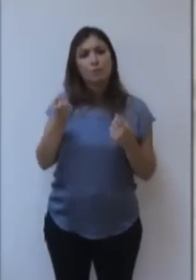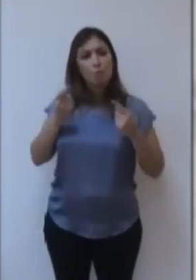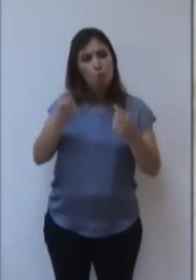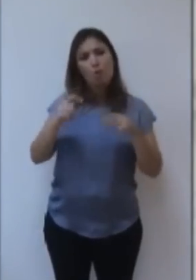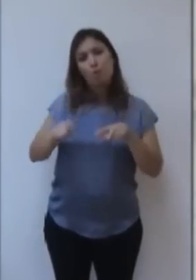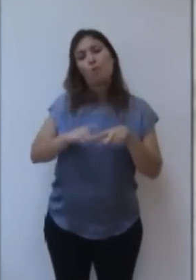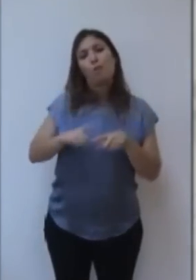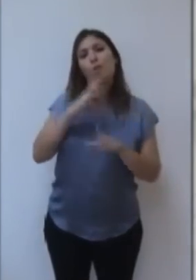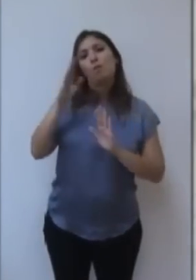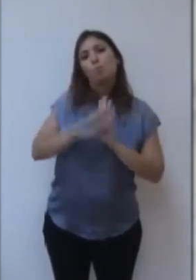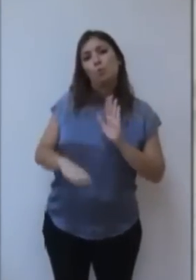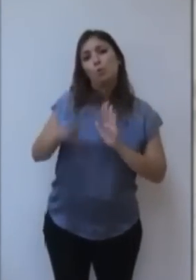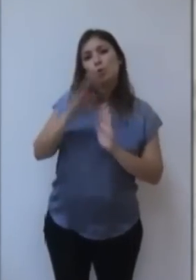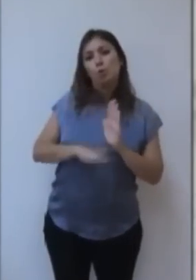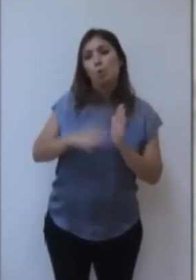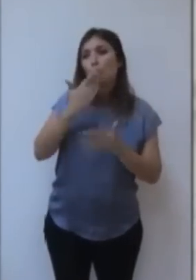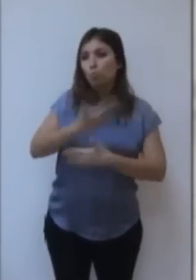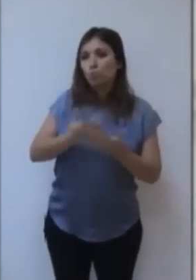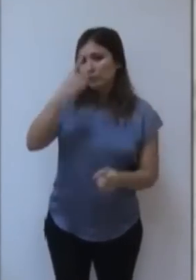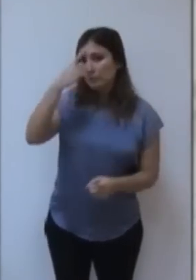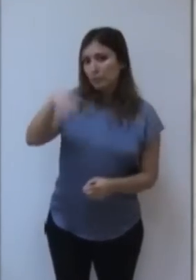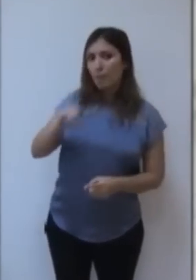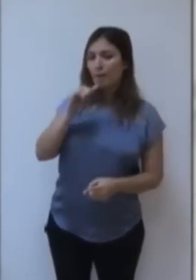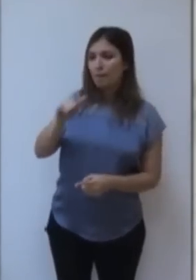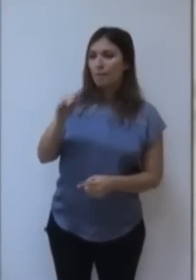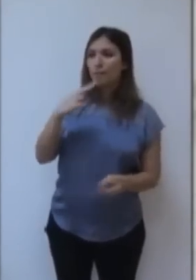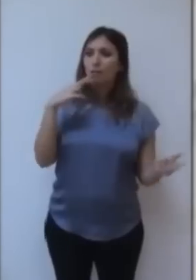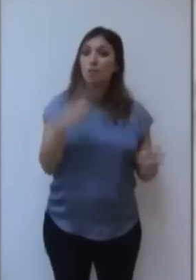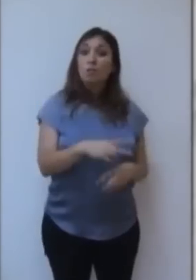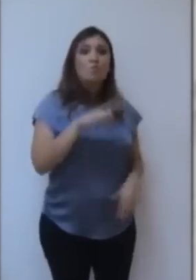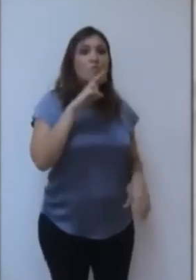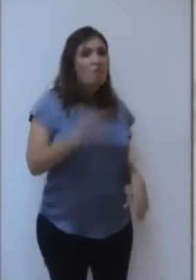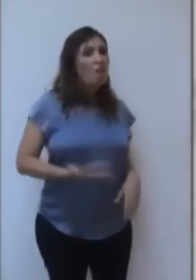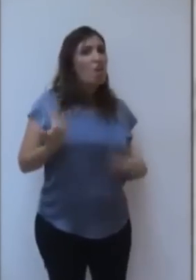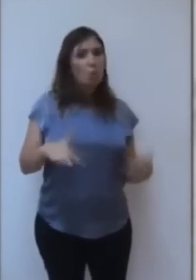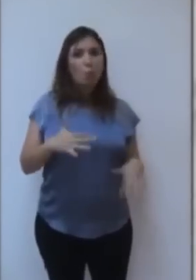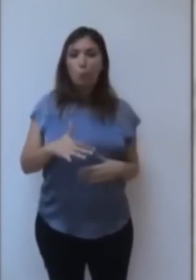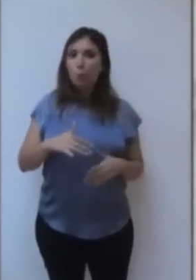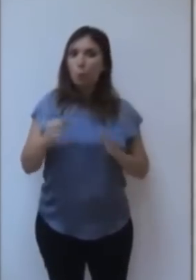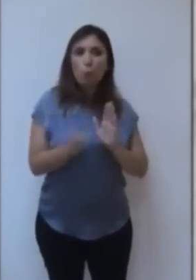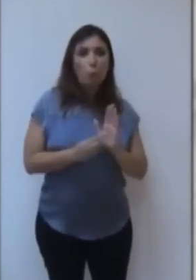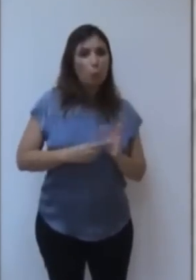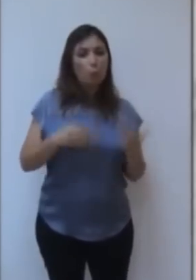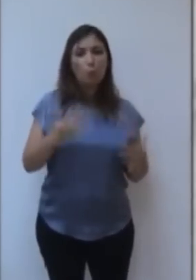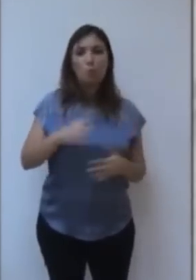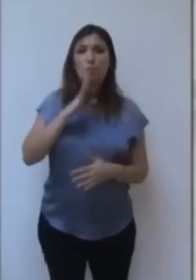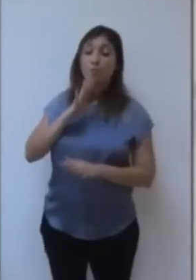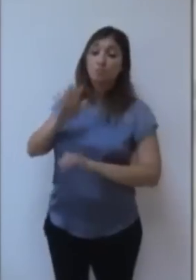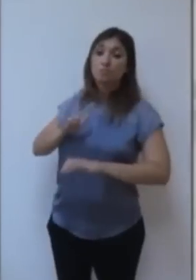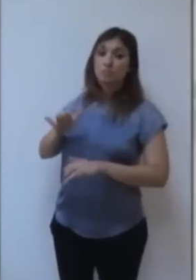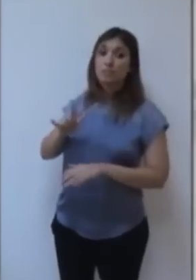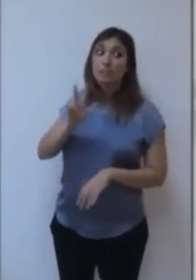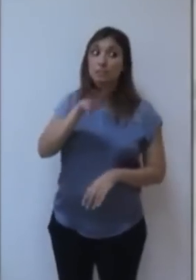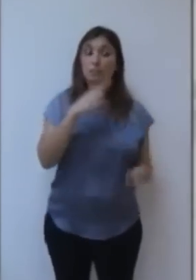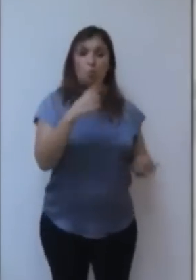de programas, ¿no? Y que conozcan también que existen ese tipo de aplicaciones. Y lo valoran muy bien porque le ven mucha más utilidad a lo que han aprendido. Más valor